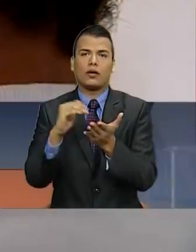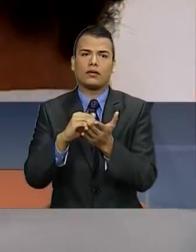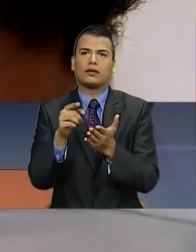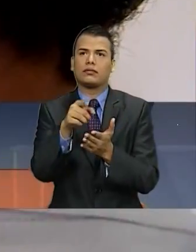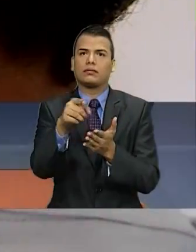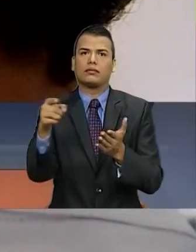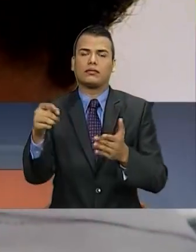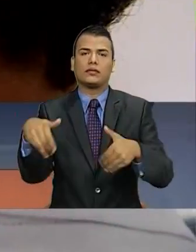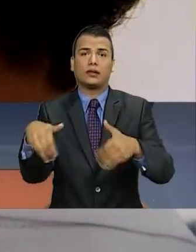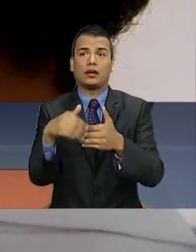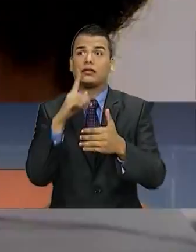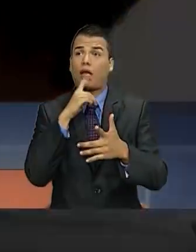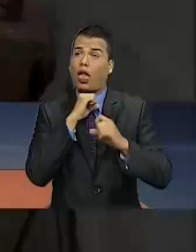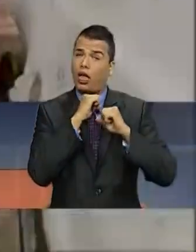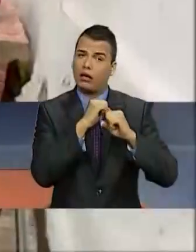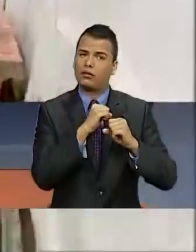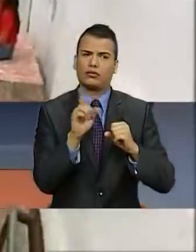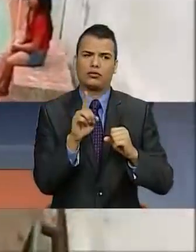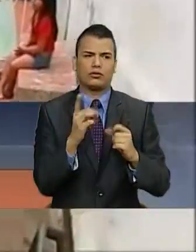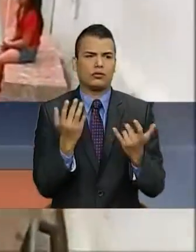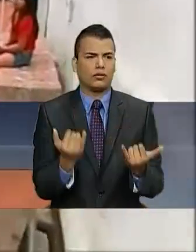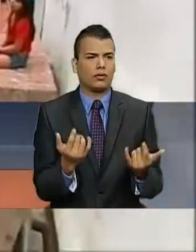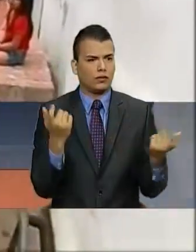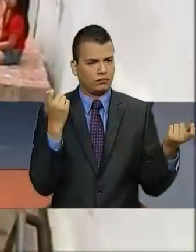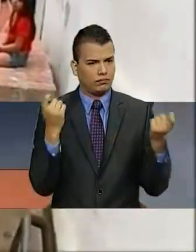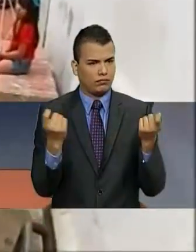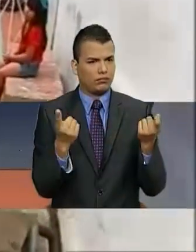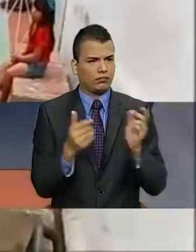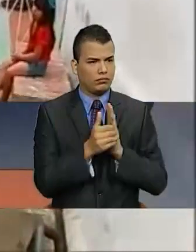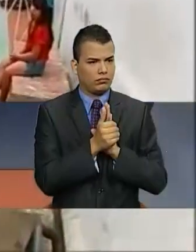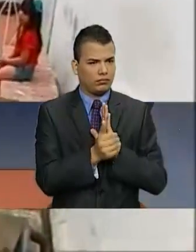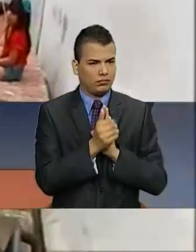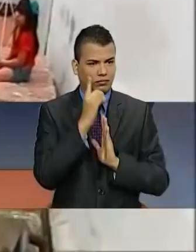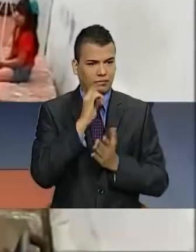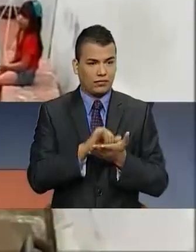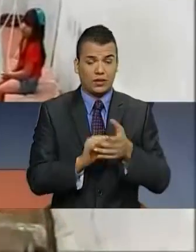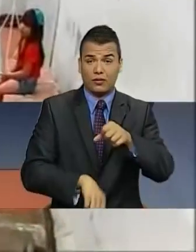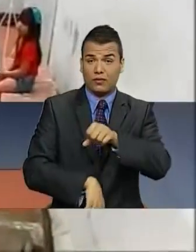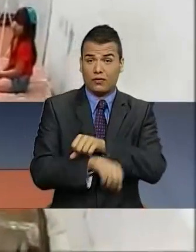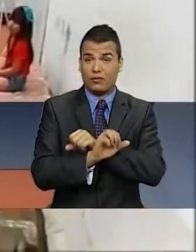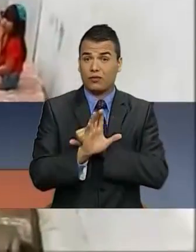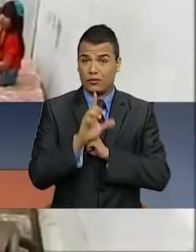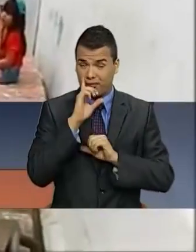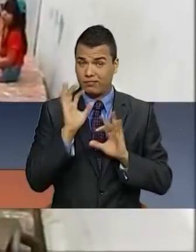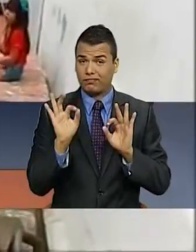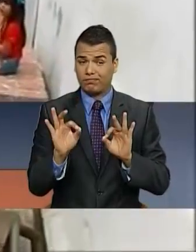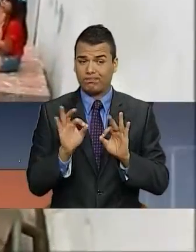calles, ya no sumido en las drogas, sino teniendo el control del balón y de su vida.